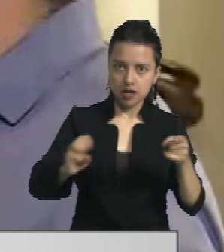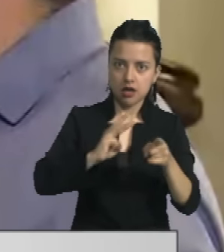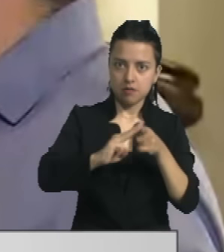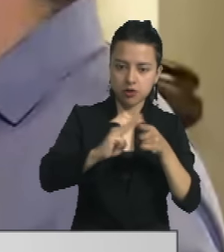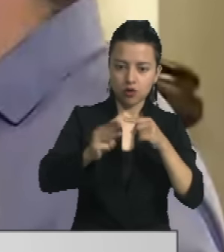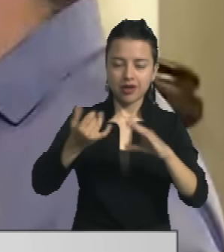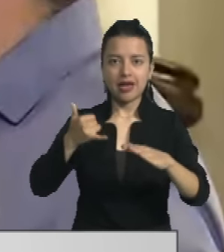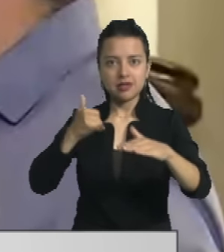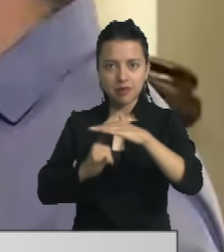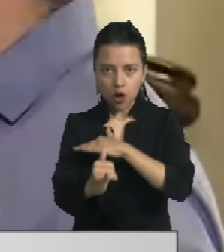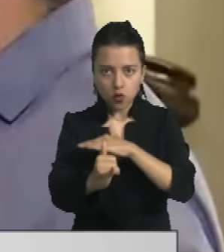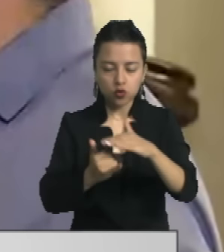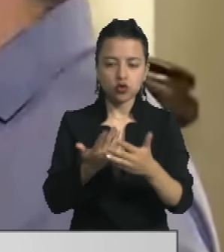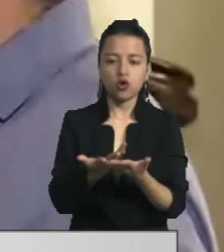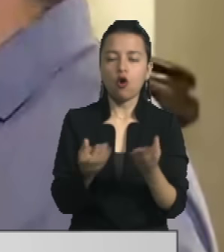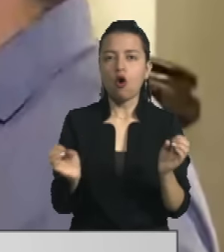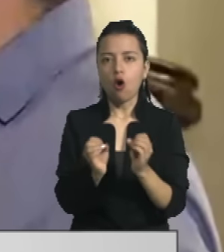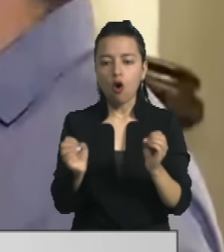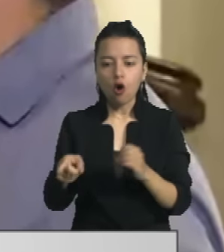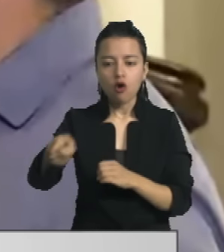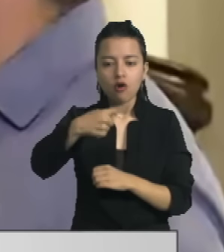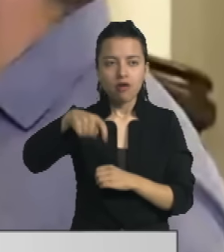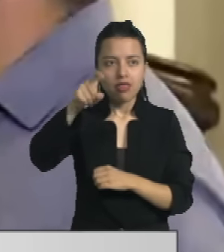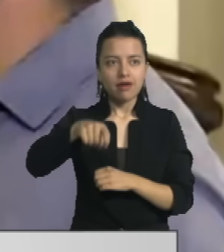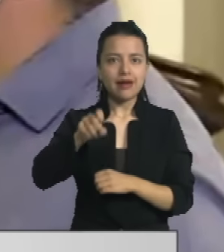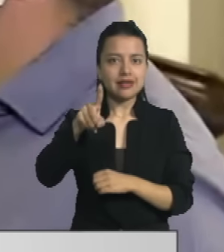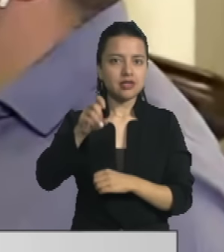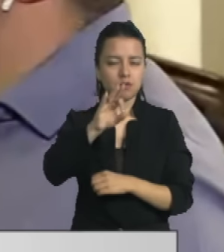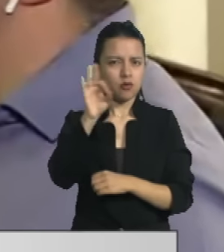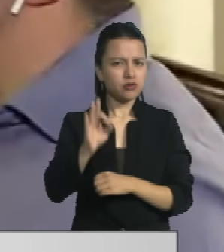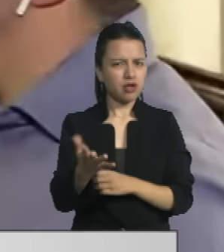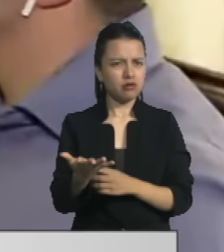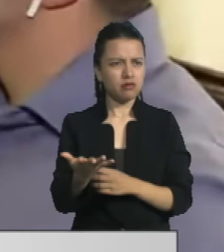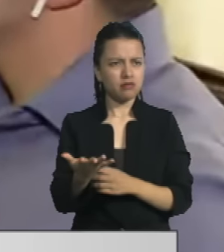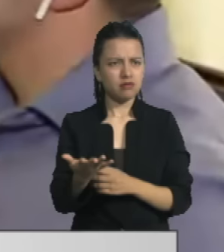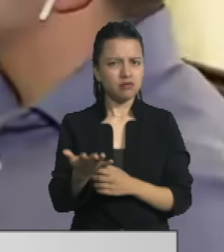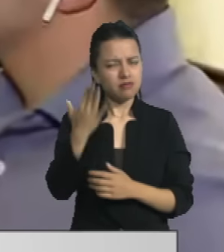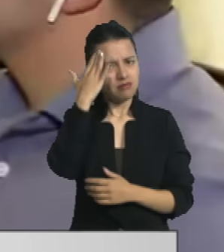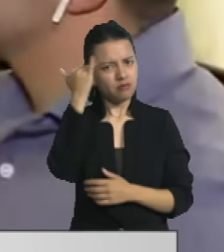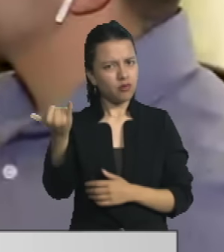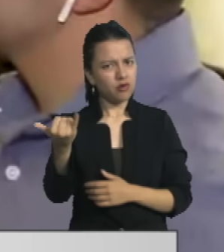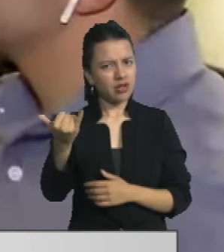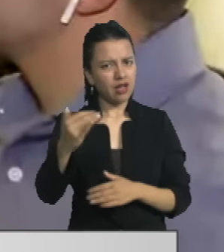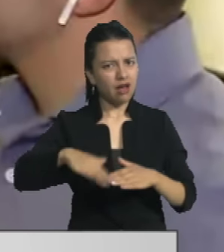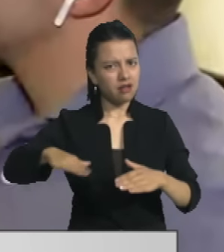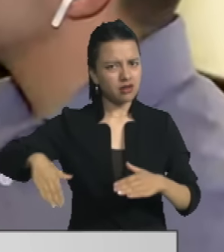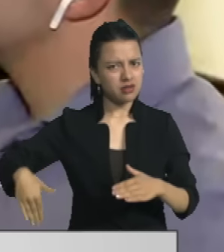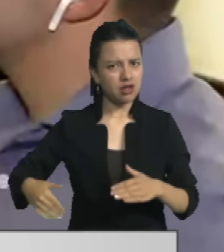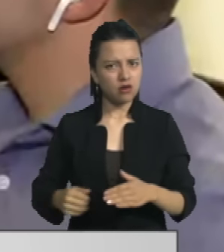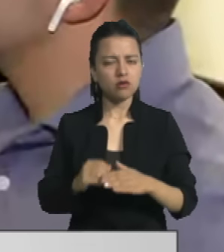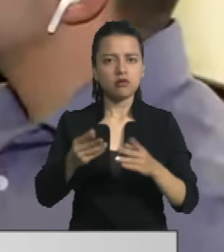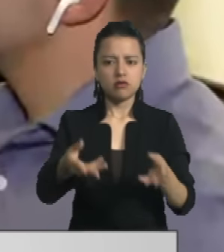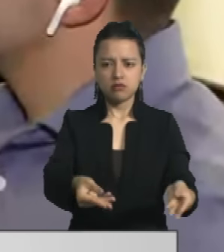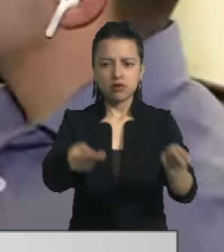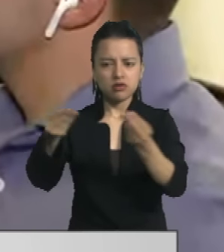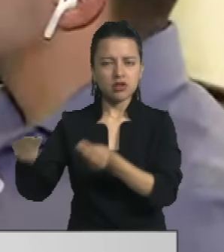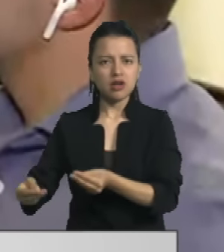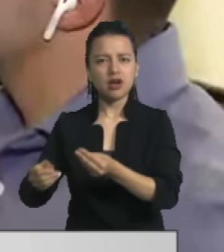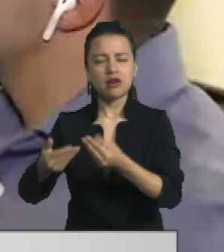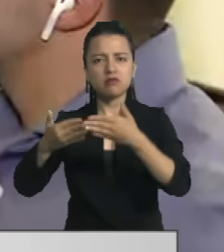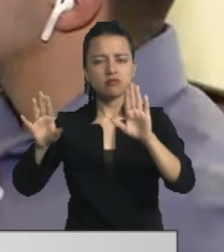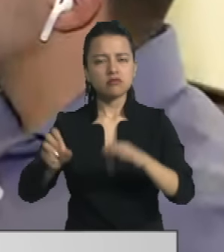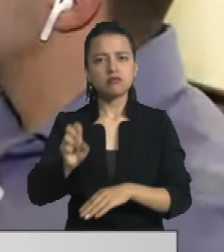viaducto que está casi sobre el 6% Oiga Cómo así que nos van a entregar supuestamente en el 28 y está en